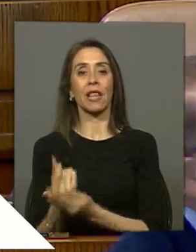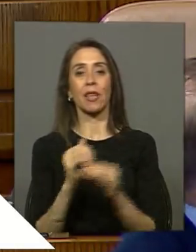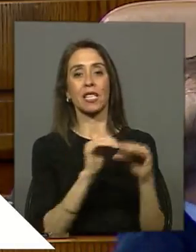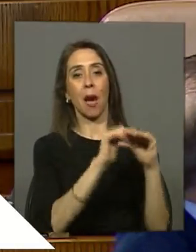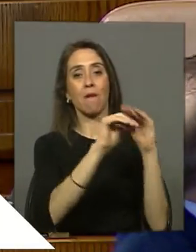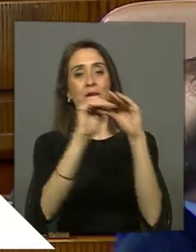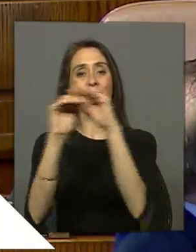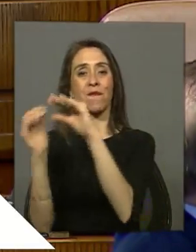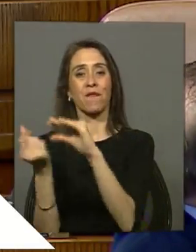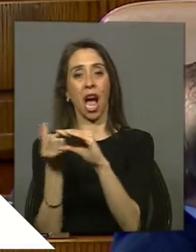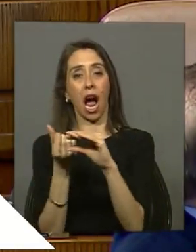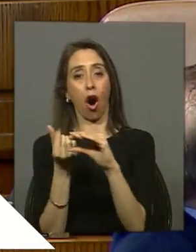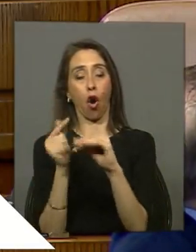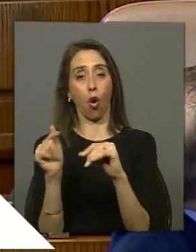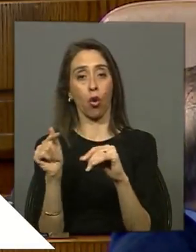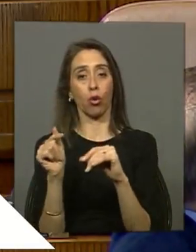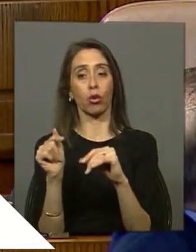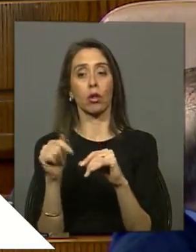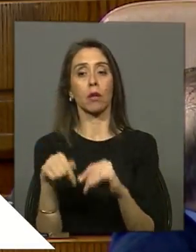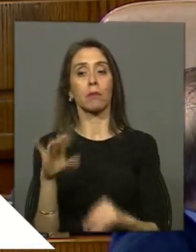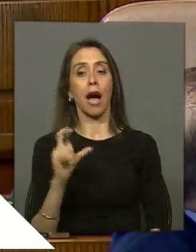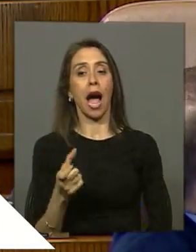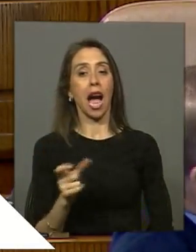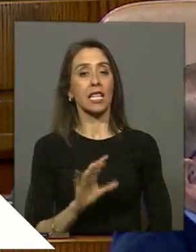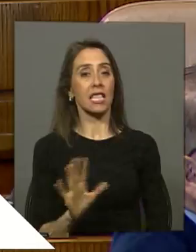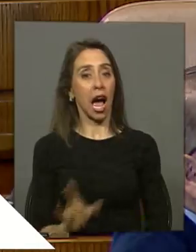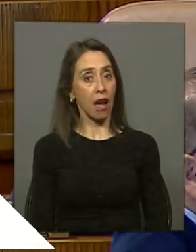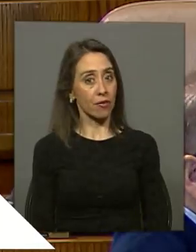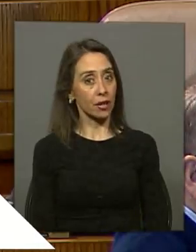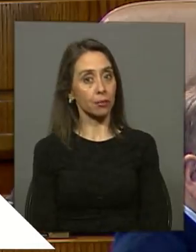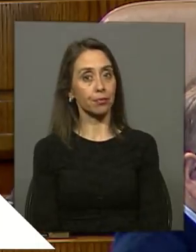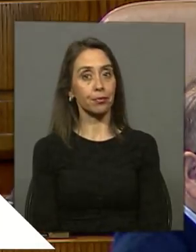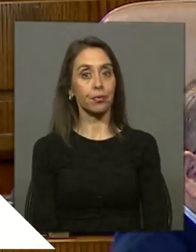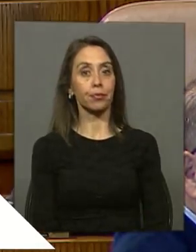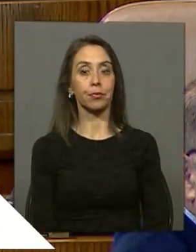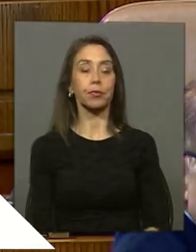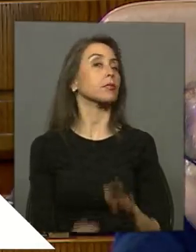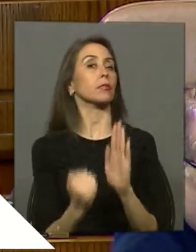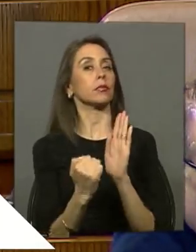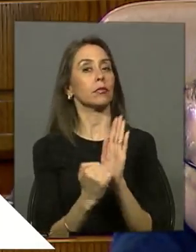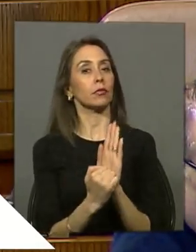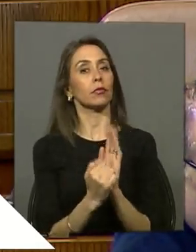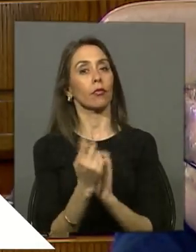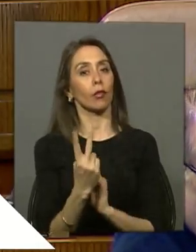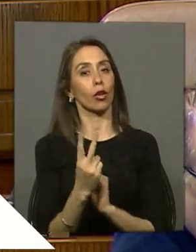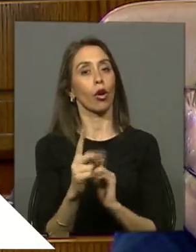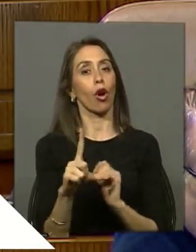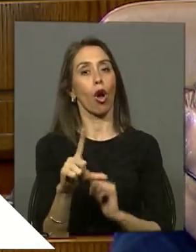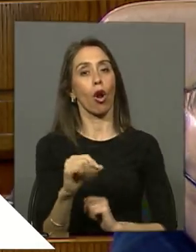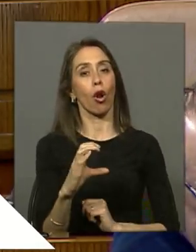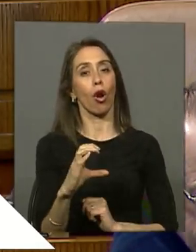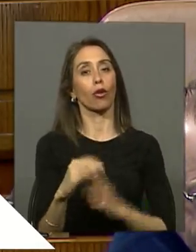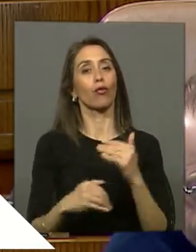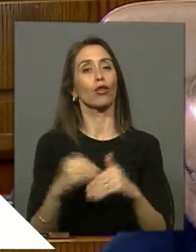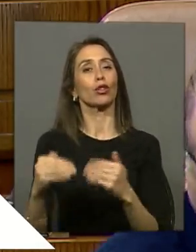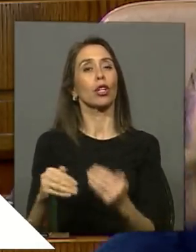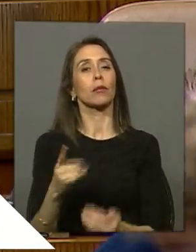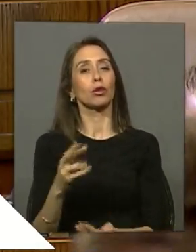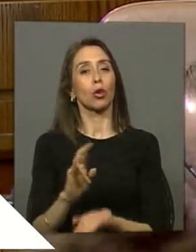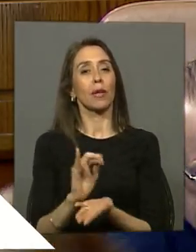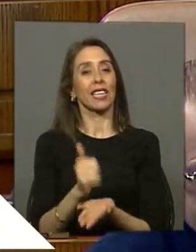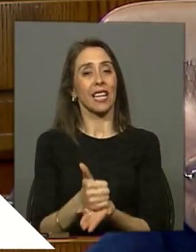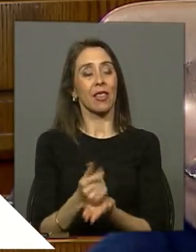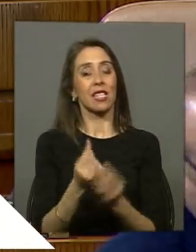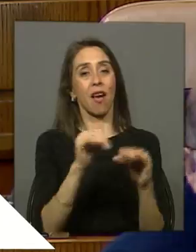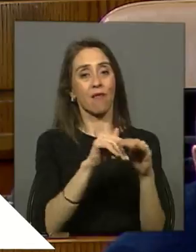a mi juicio es el más grave de todos presidente el artículo 2 de la ley orgánica de la subintendencia de bancos